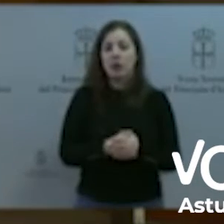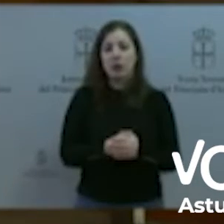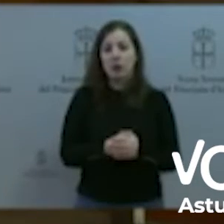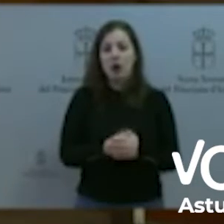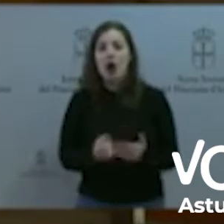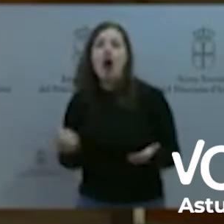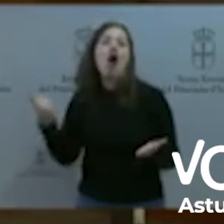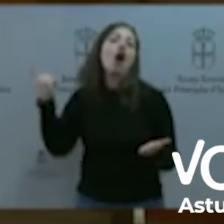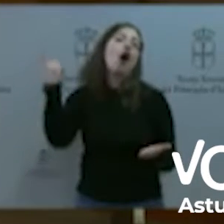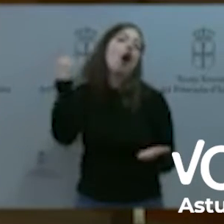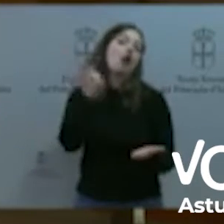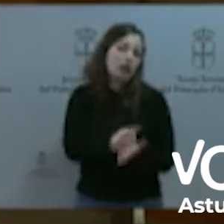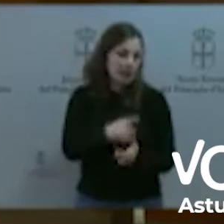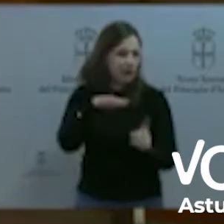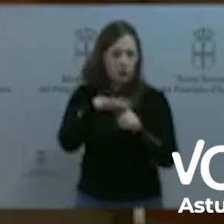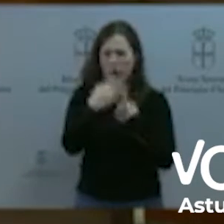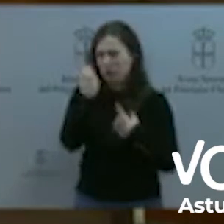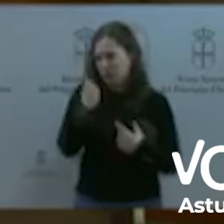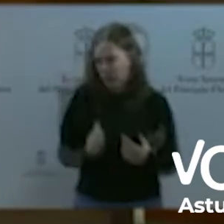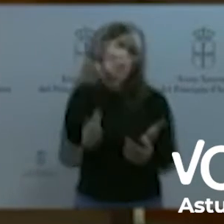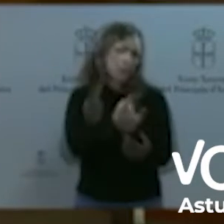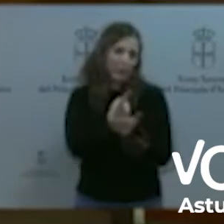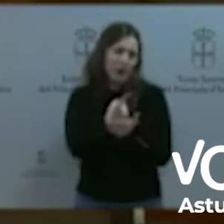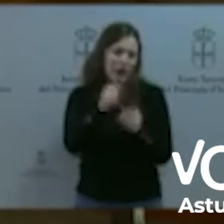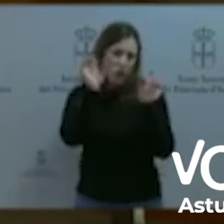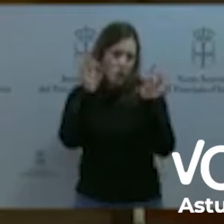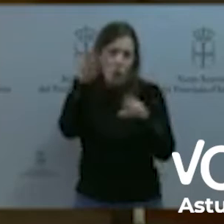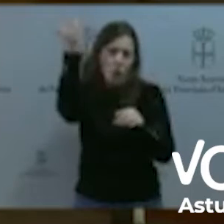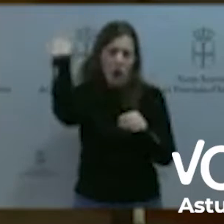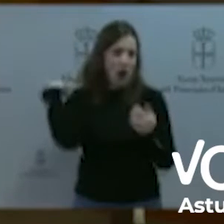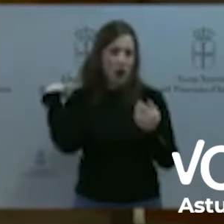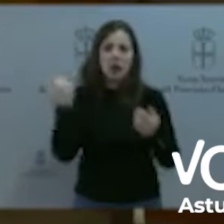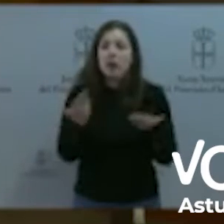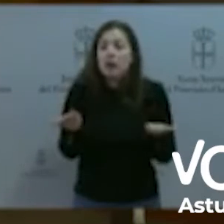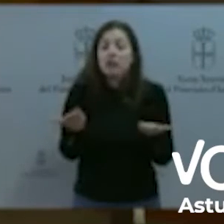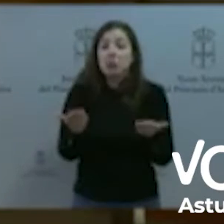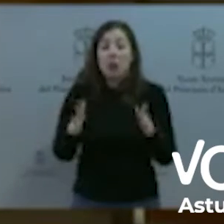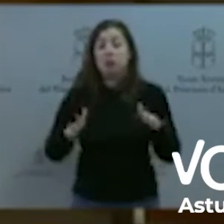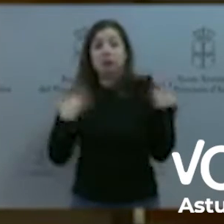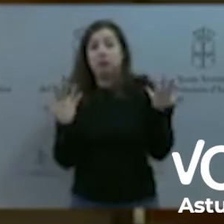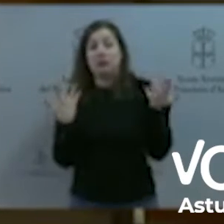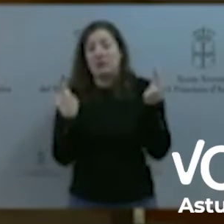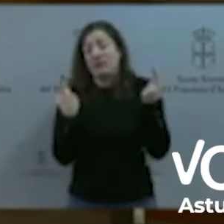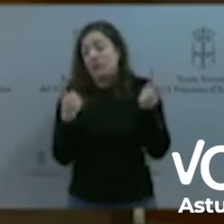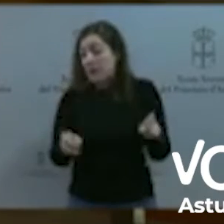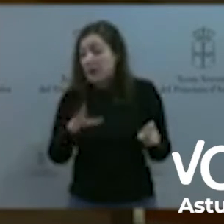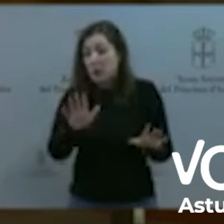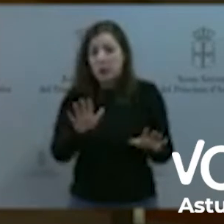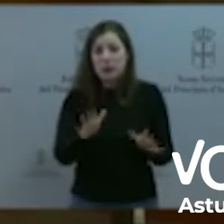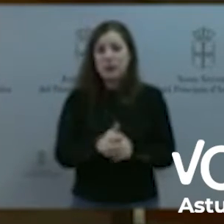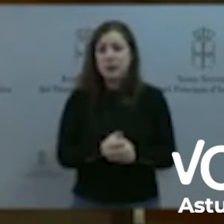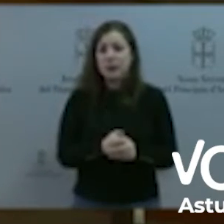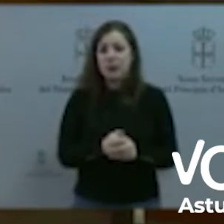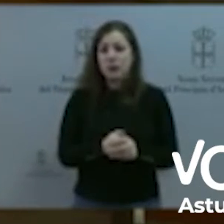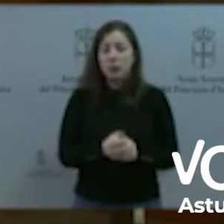20 años después volvemos a estar donde empezamos. Es indignante ver cómo desaparecen de un plumazo promesas, trabajos,